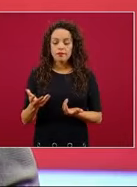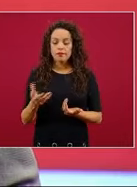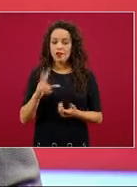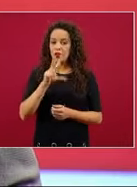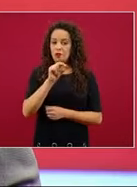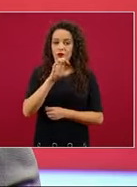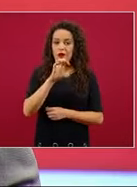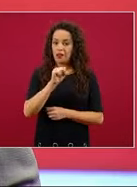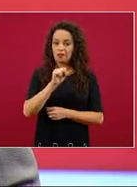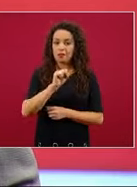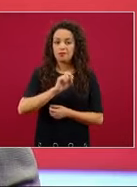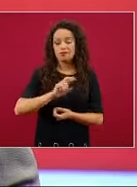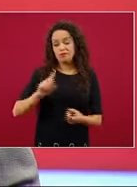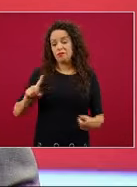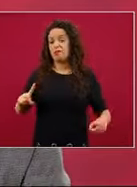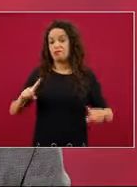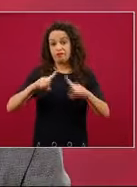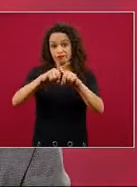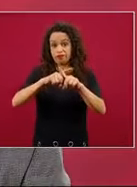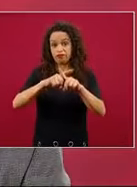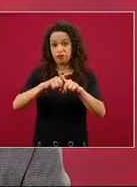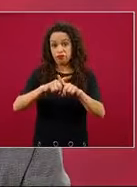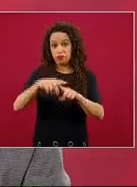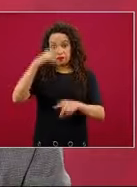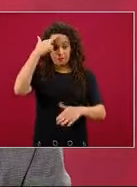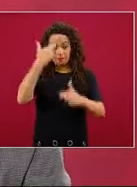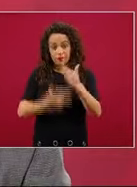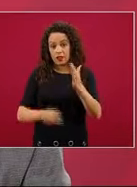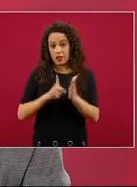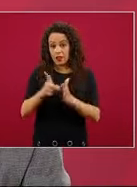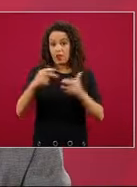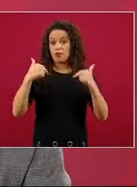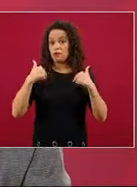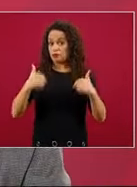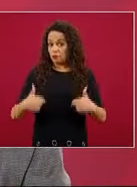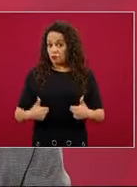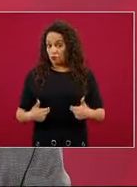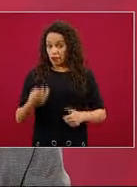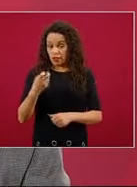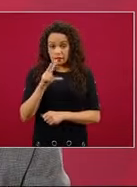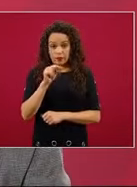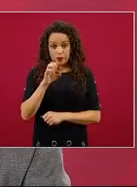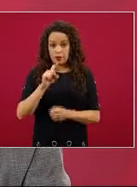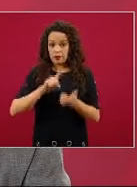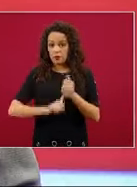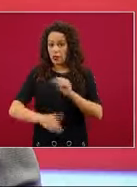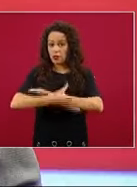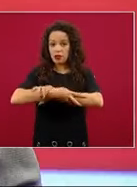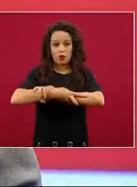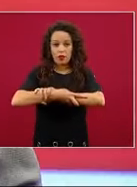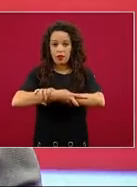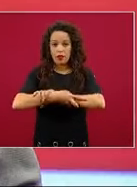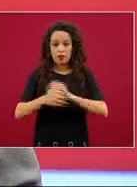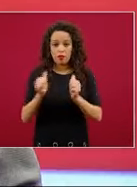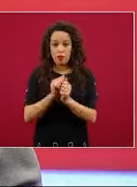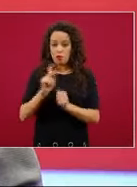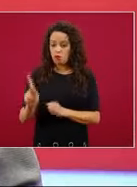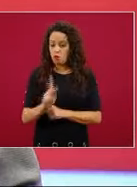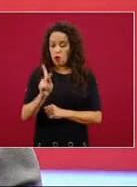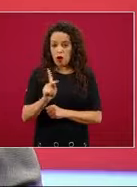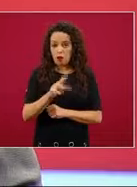al respeto a los derechos humanos, es una visión opuesta a la solidaridad entre los pueblos,